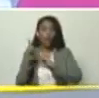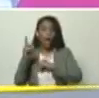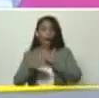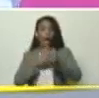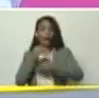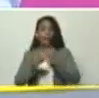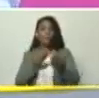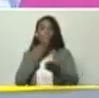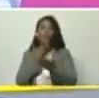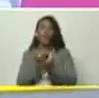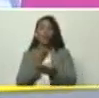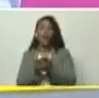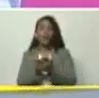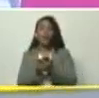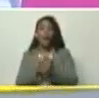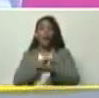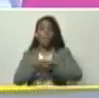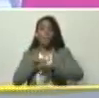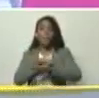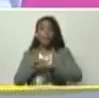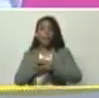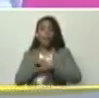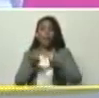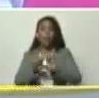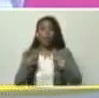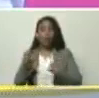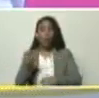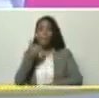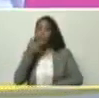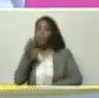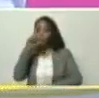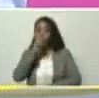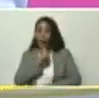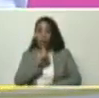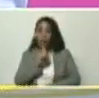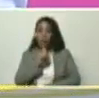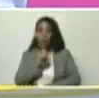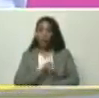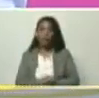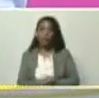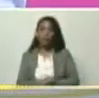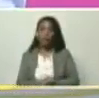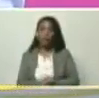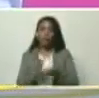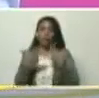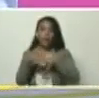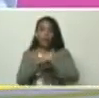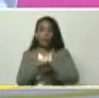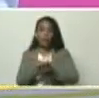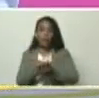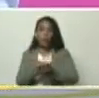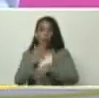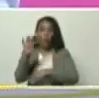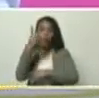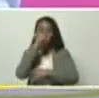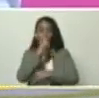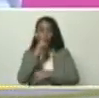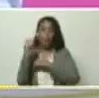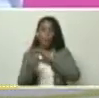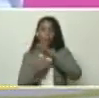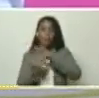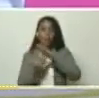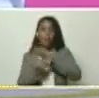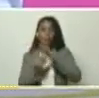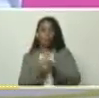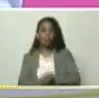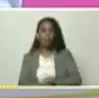la propuesta a la ministra Yelixe que el año que viene para incluyamos cuarto año de bachillerato,